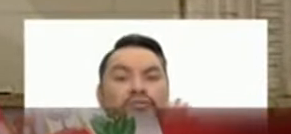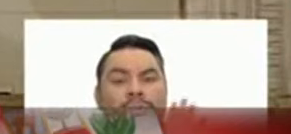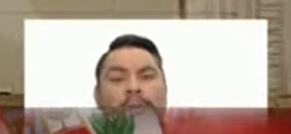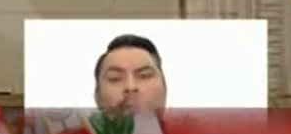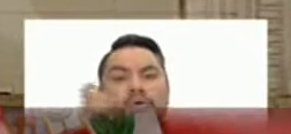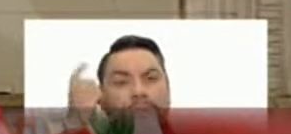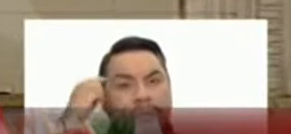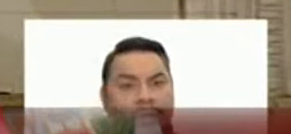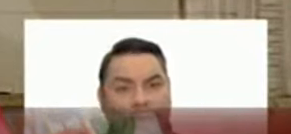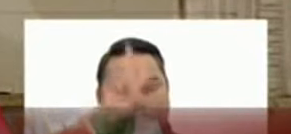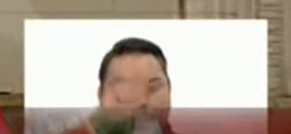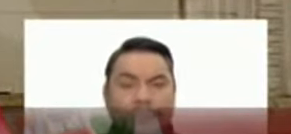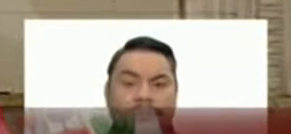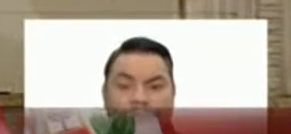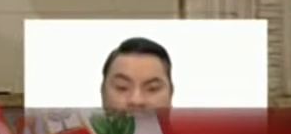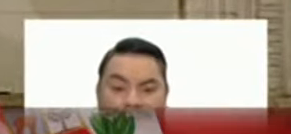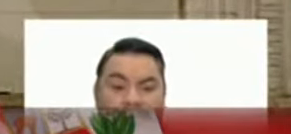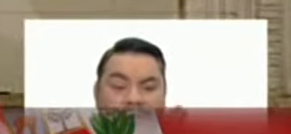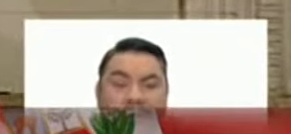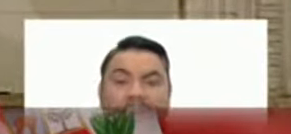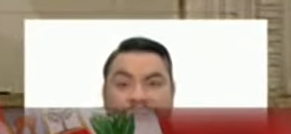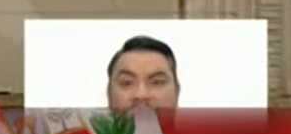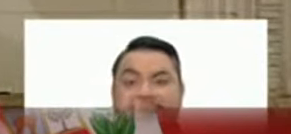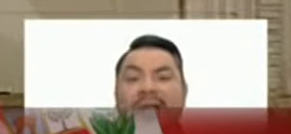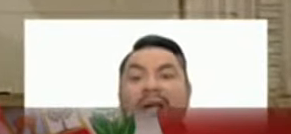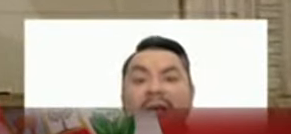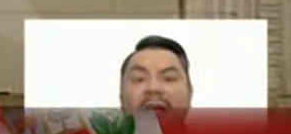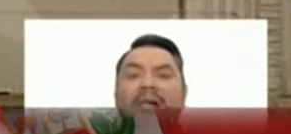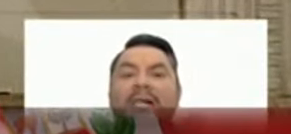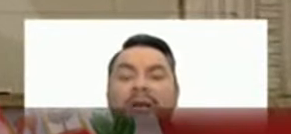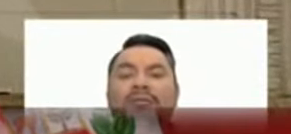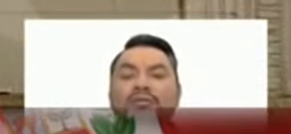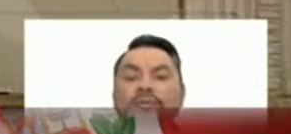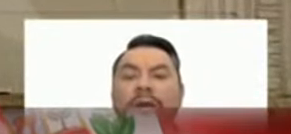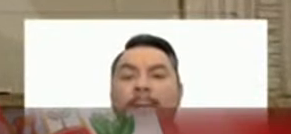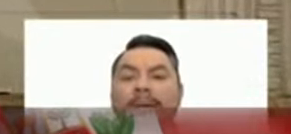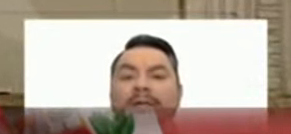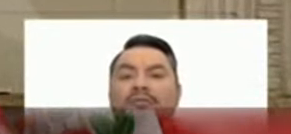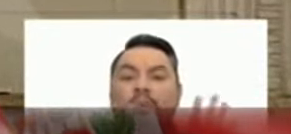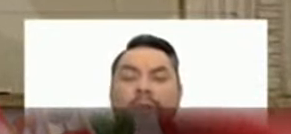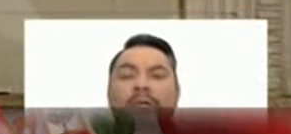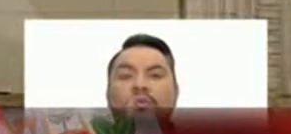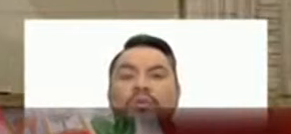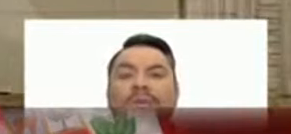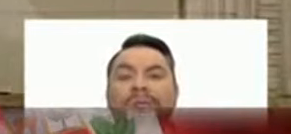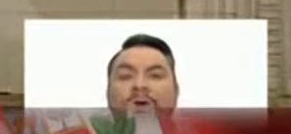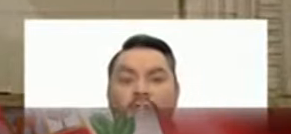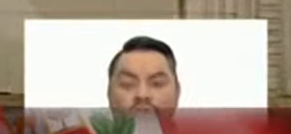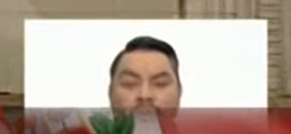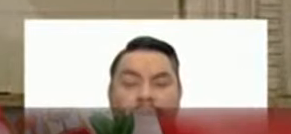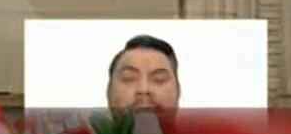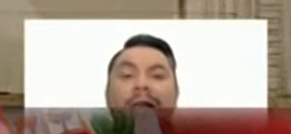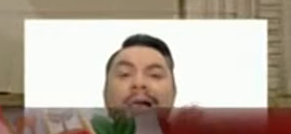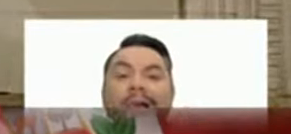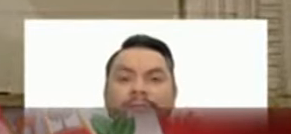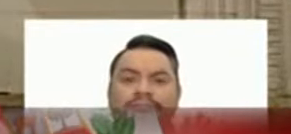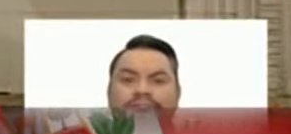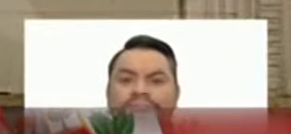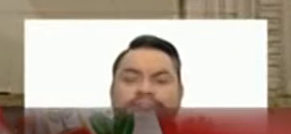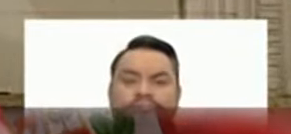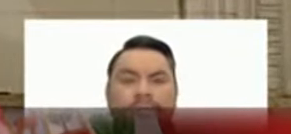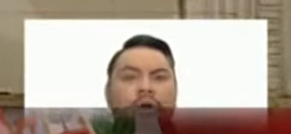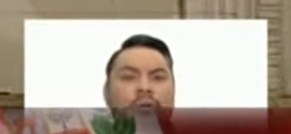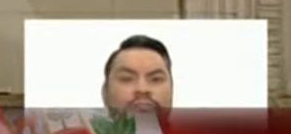Perú, el artículo 15A de la Ley número 29.158, Ley Orgánica del